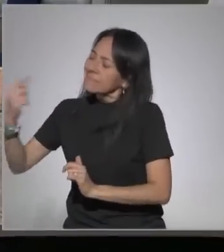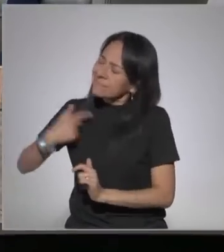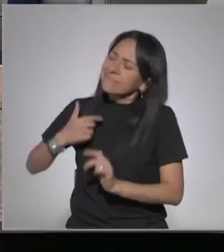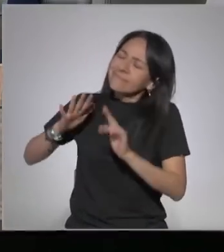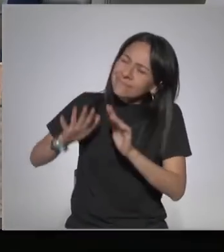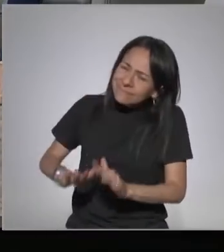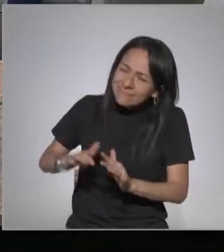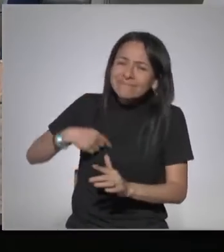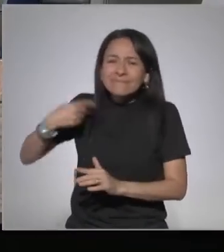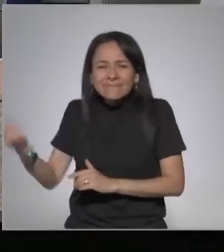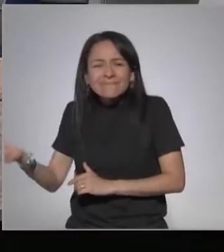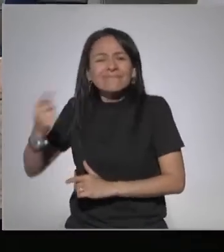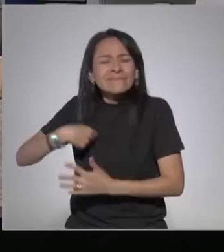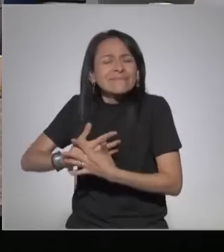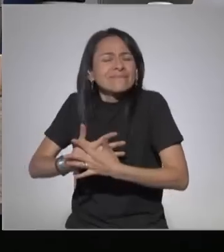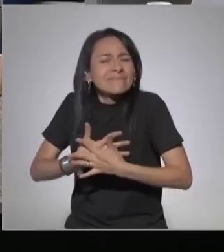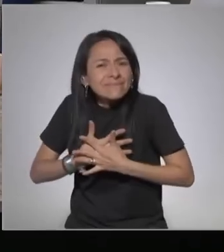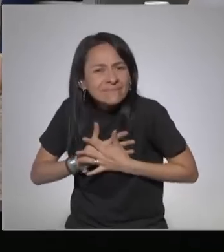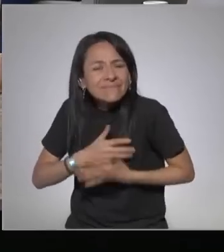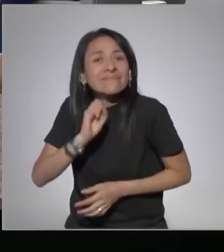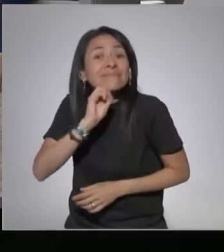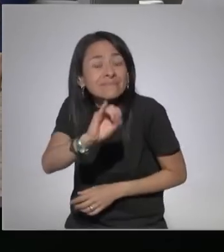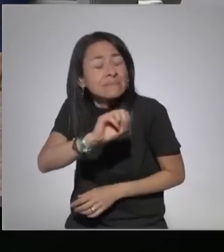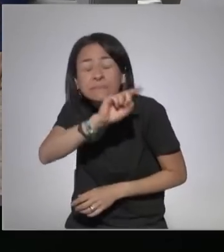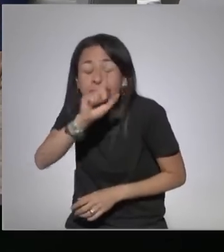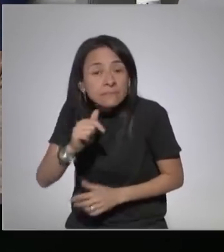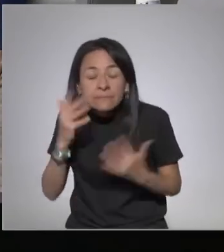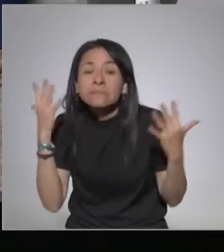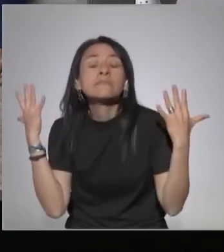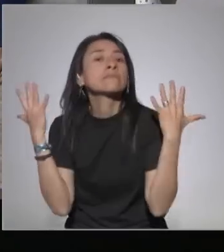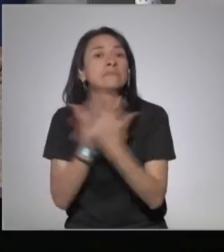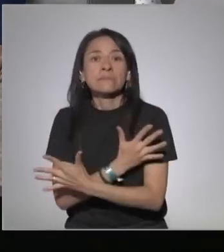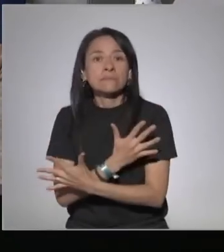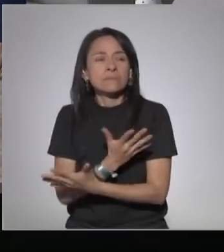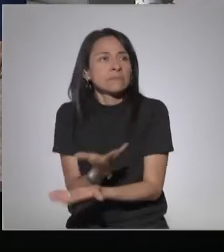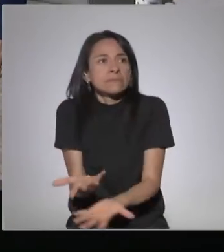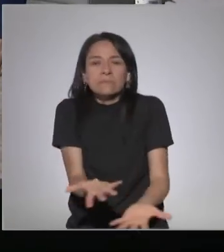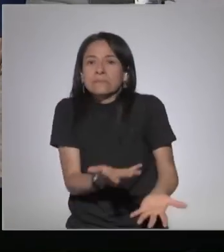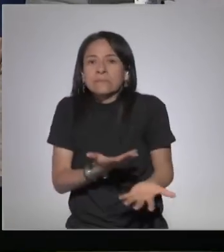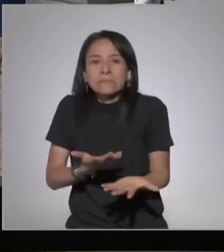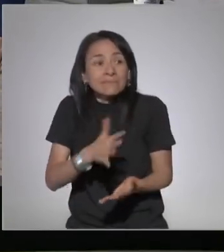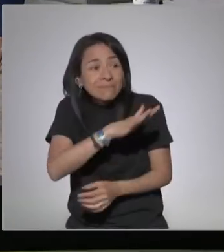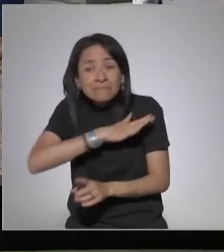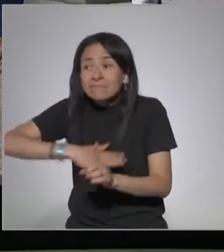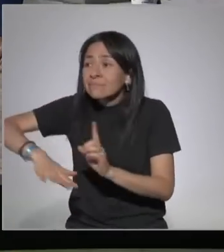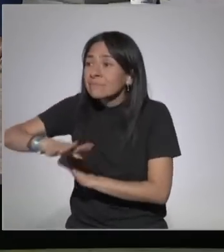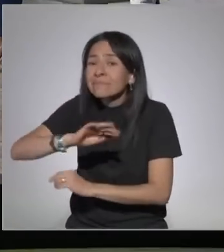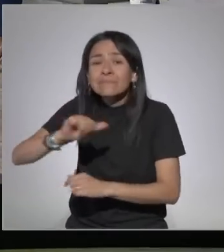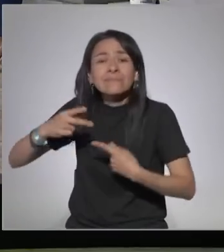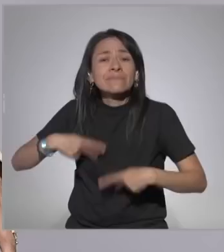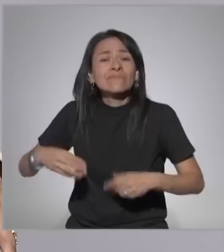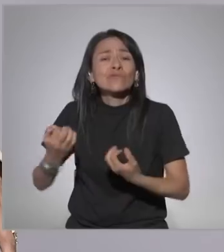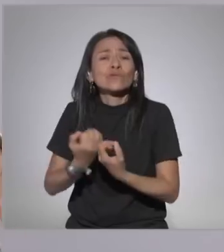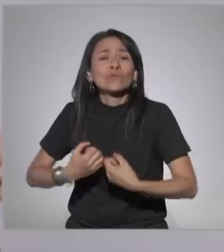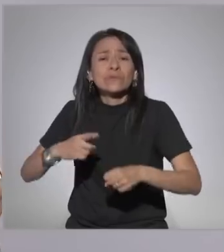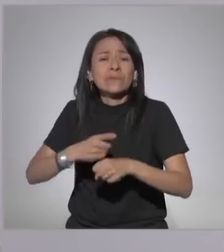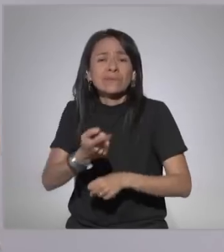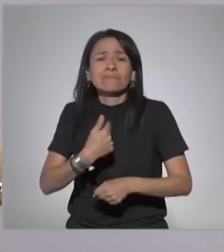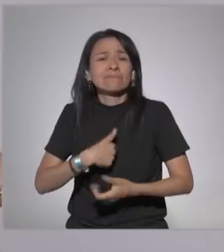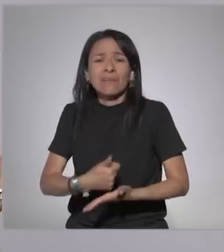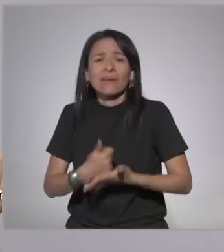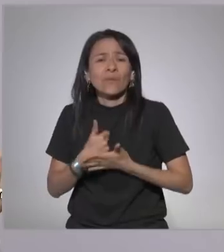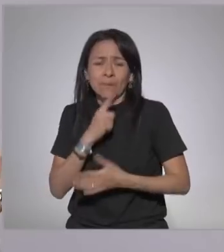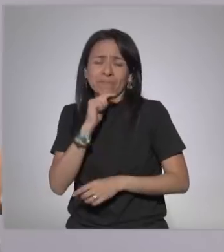Y de pronto, bueno, ni siquiera la sociedad te ayuda, porque lo primero que te preguntan es,